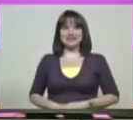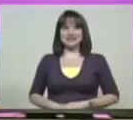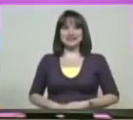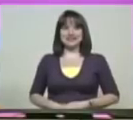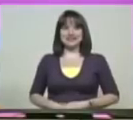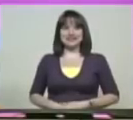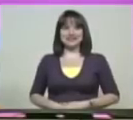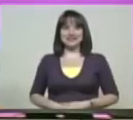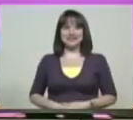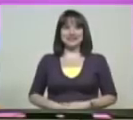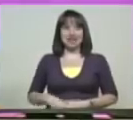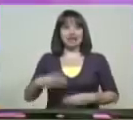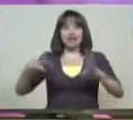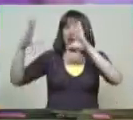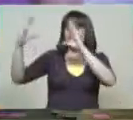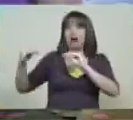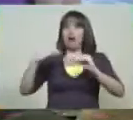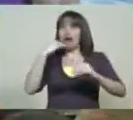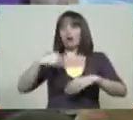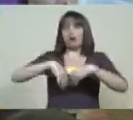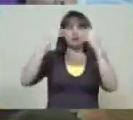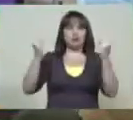Y habían apagado la luz y se estaban dando, pues.